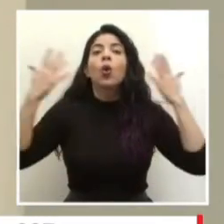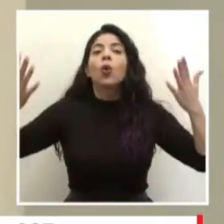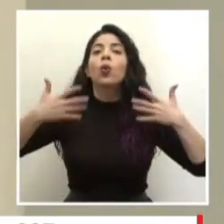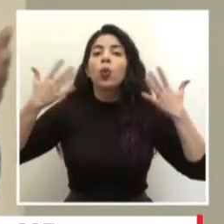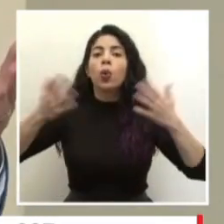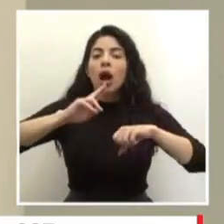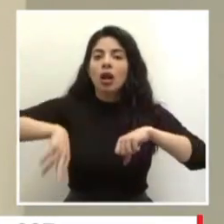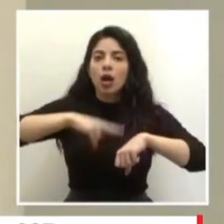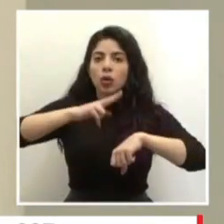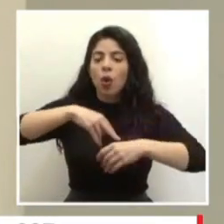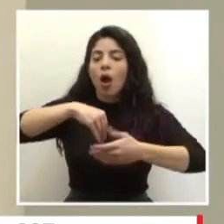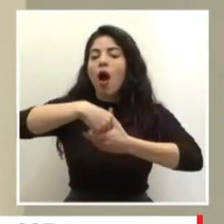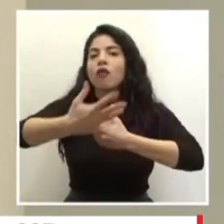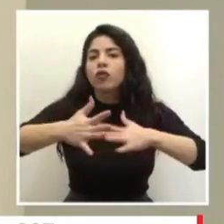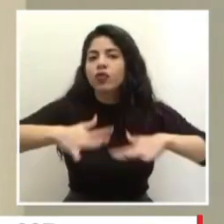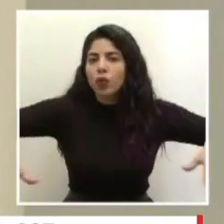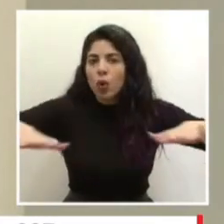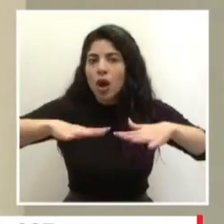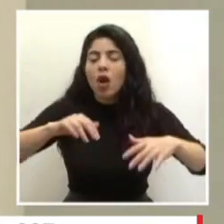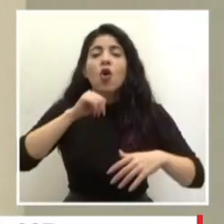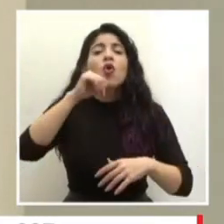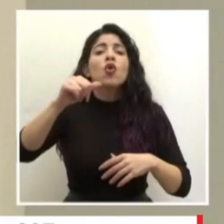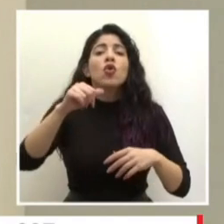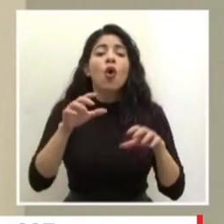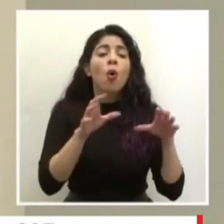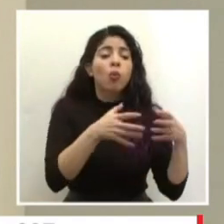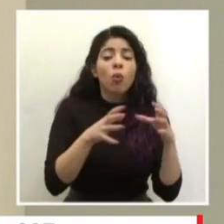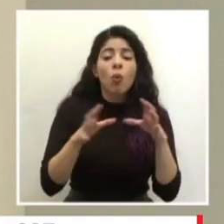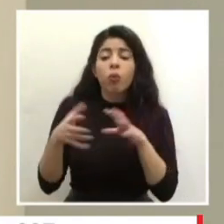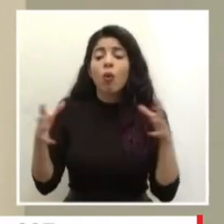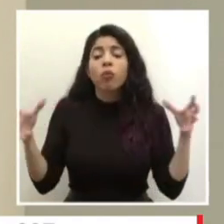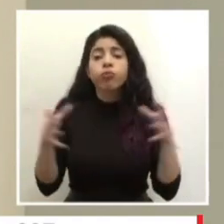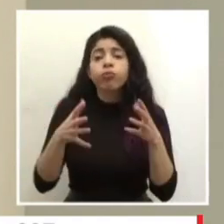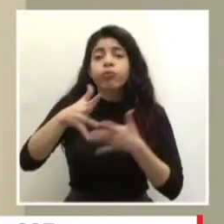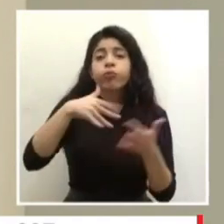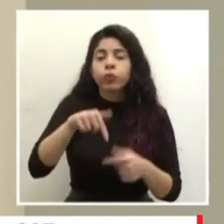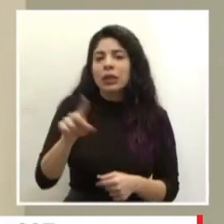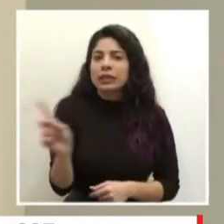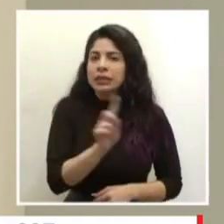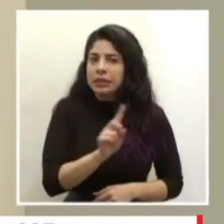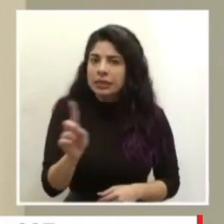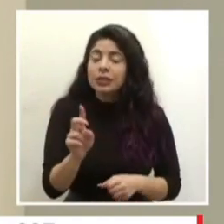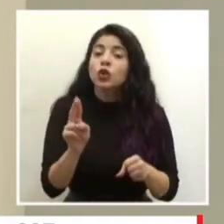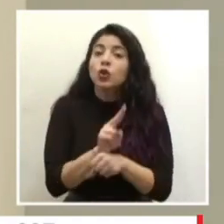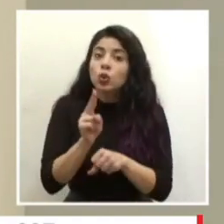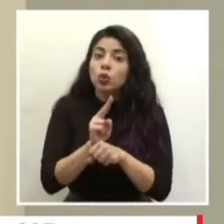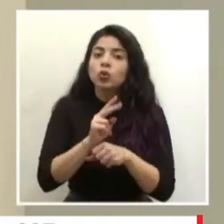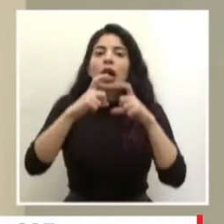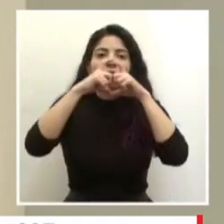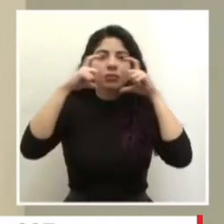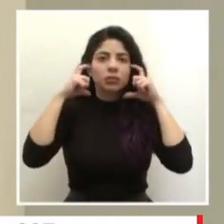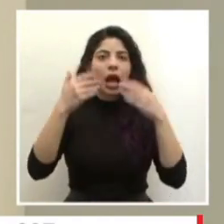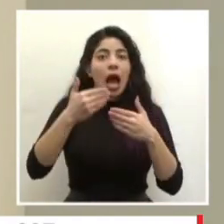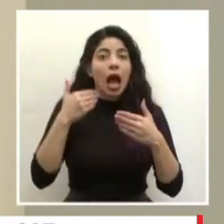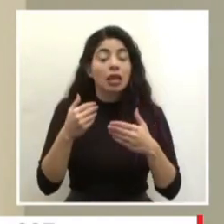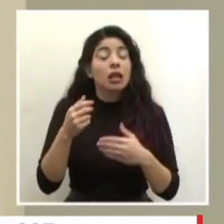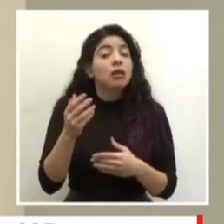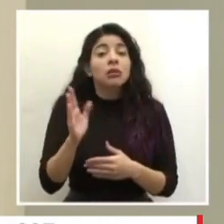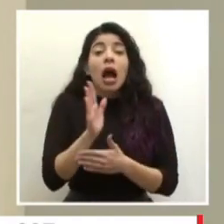natural, en las afueras, que no se mezclen burbujas sociales y que se utilice la mascarilla previa. Incluso si